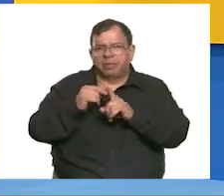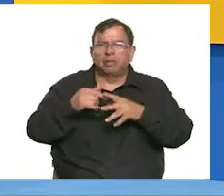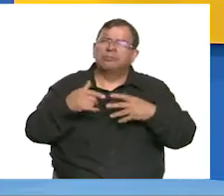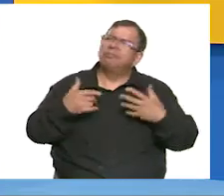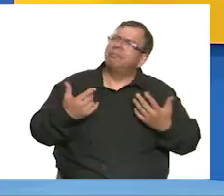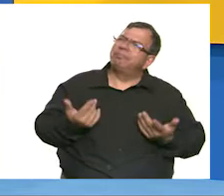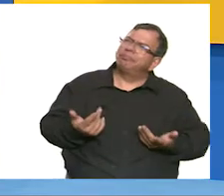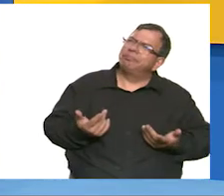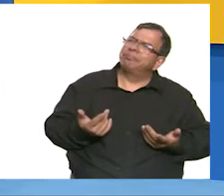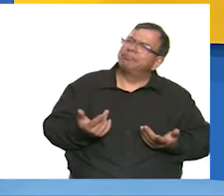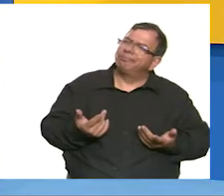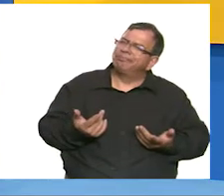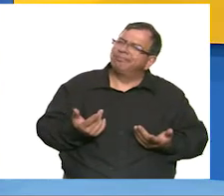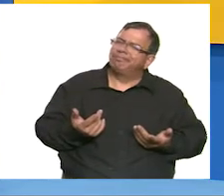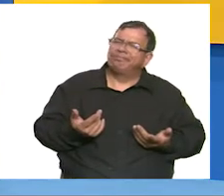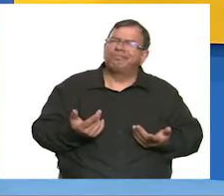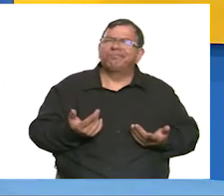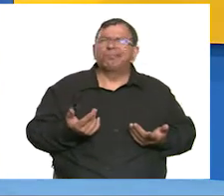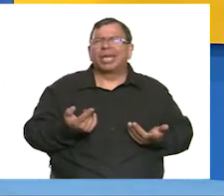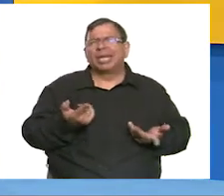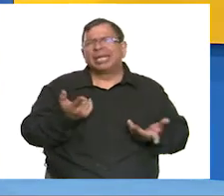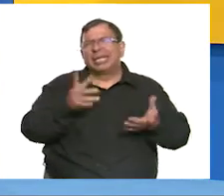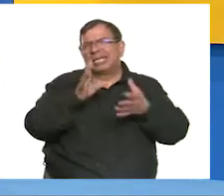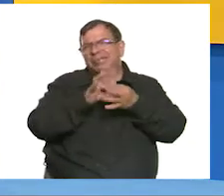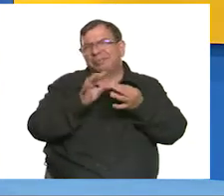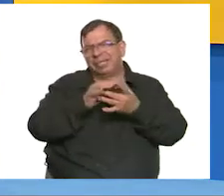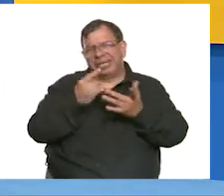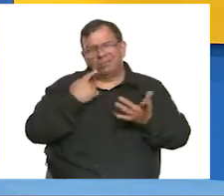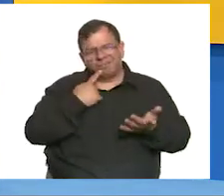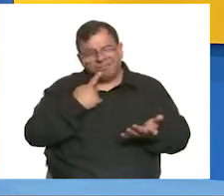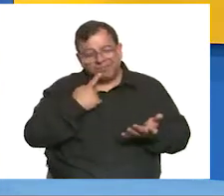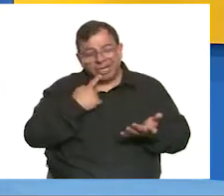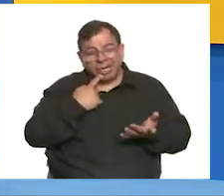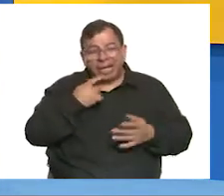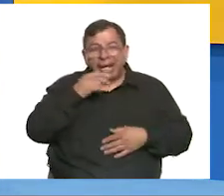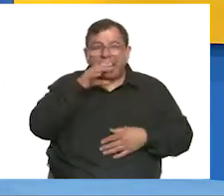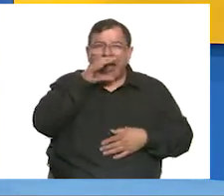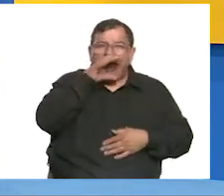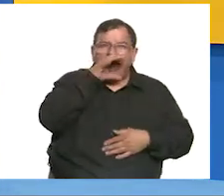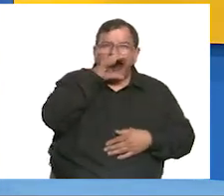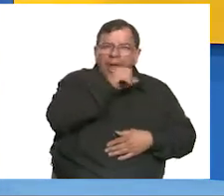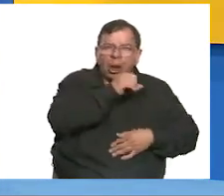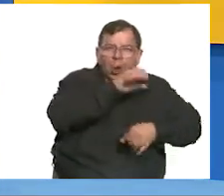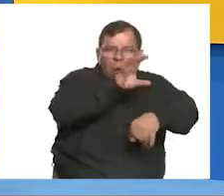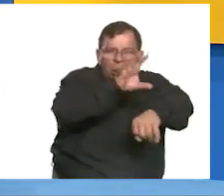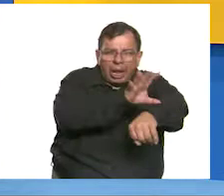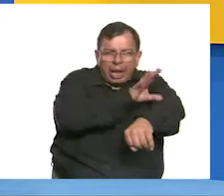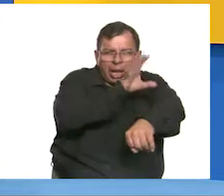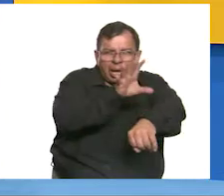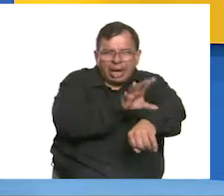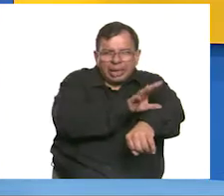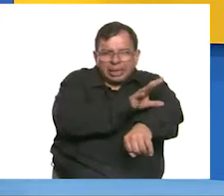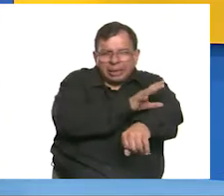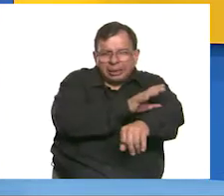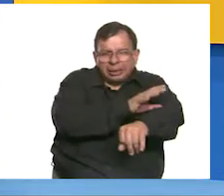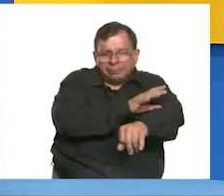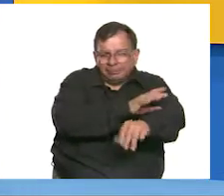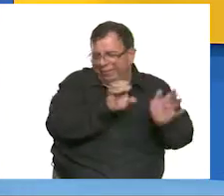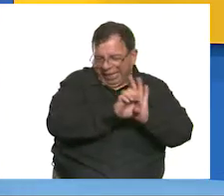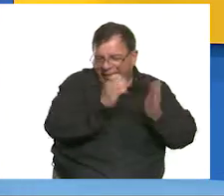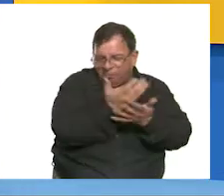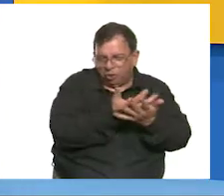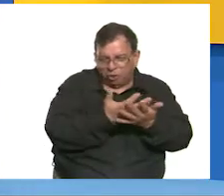ver, profesor, déjeme ver si lo puedo explicar. O sea, el calor es la energía que un cuerpo, como por ejemplo, pues la sopa